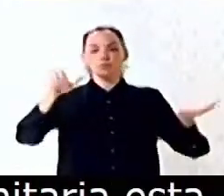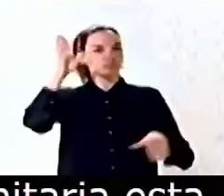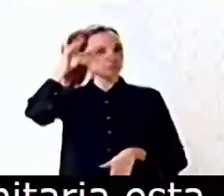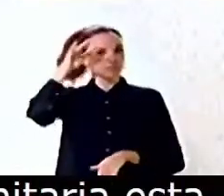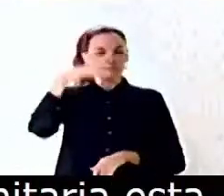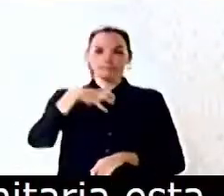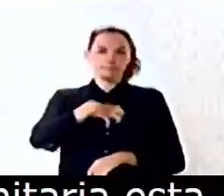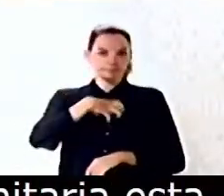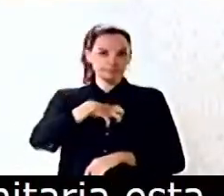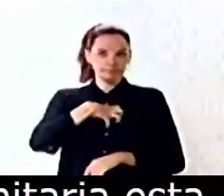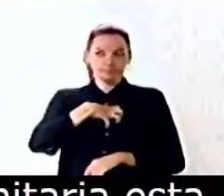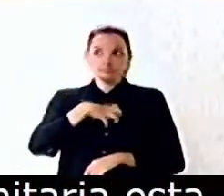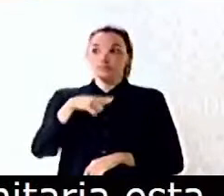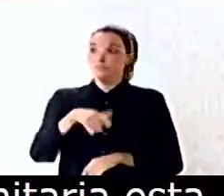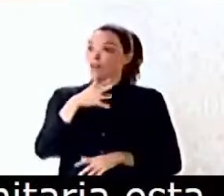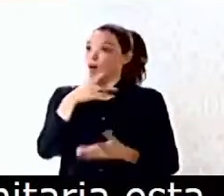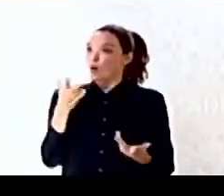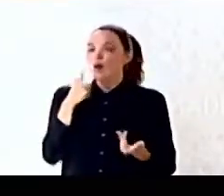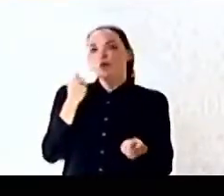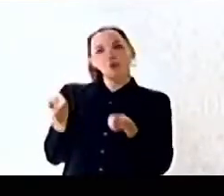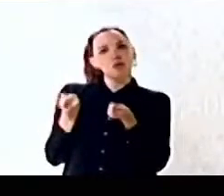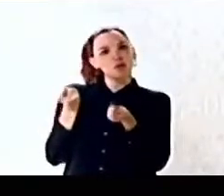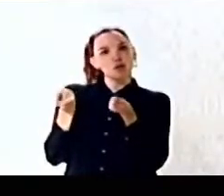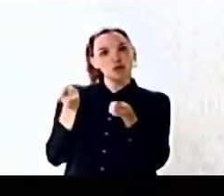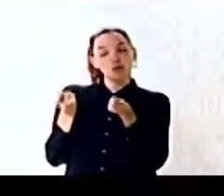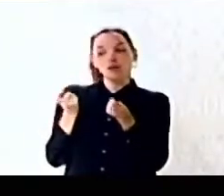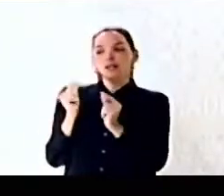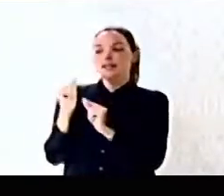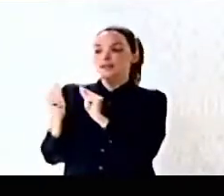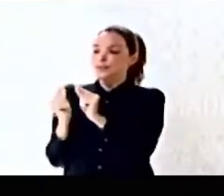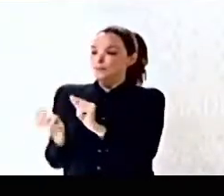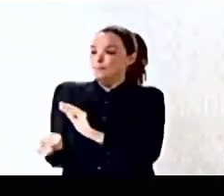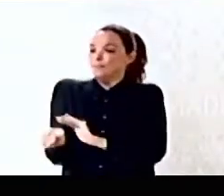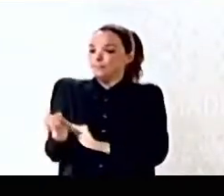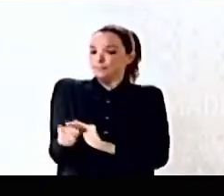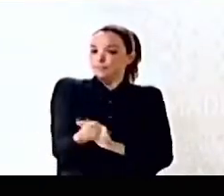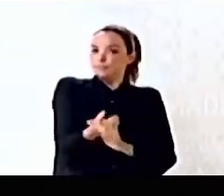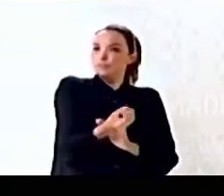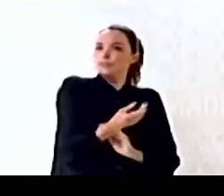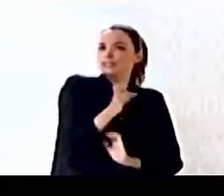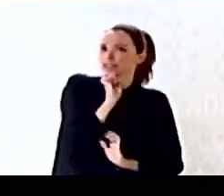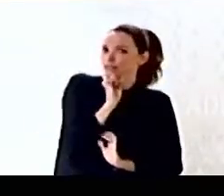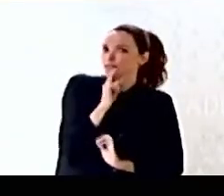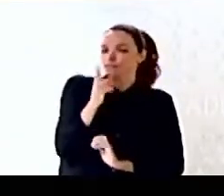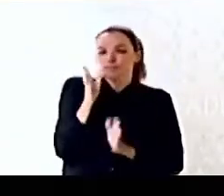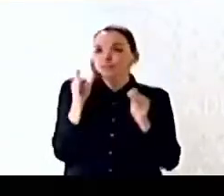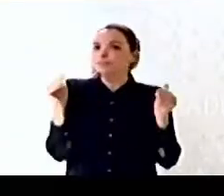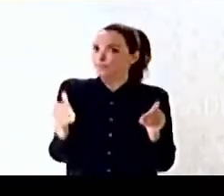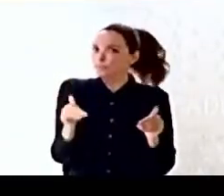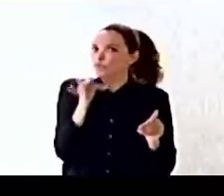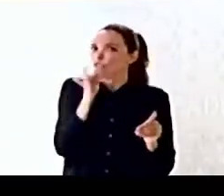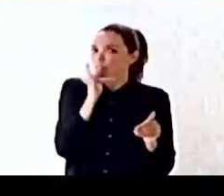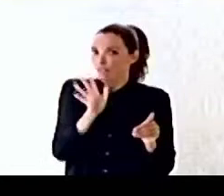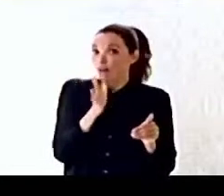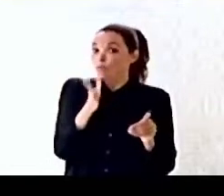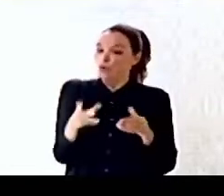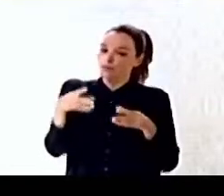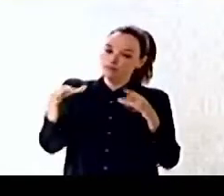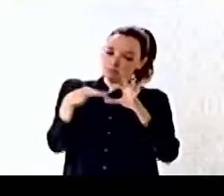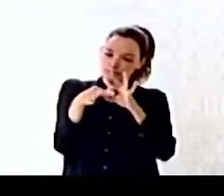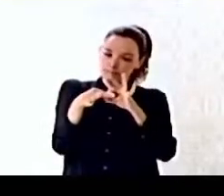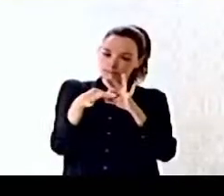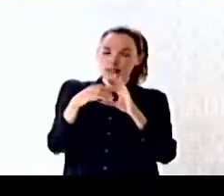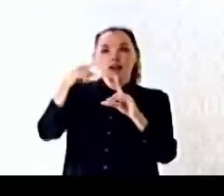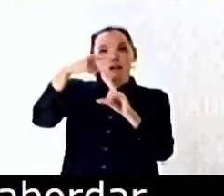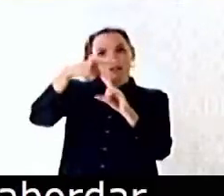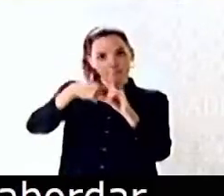descontrolada, y se nos siguen dando brotes complejos que tenemos que seguir abordando. Ese es el nivel de alerta 1. El nivel de alerta